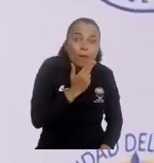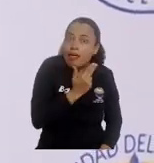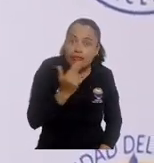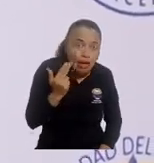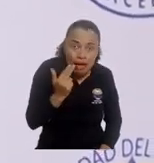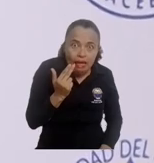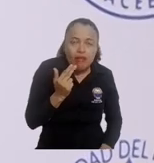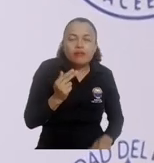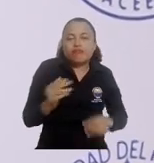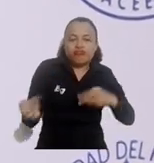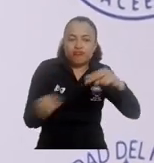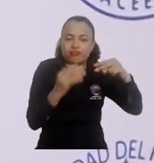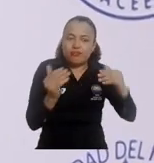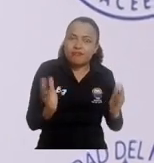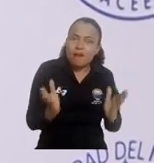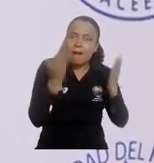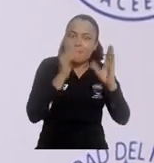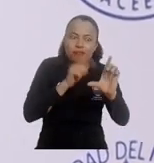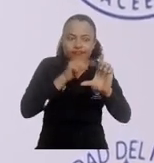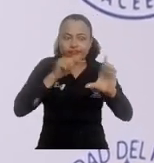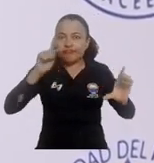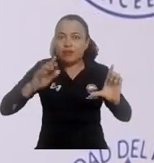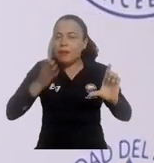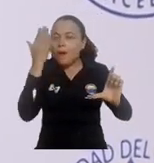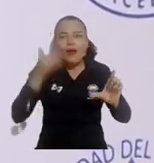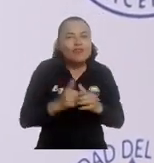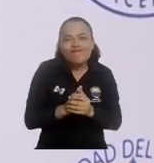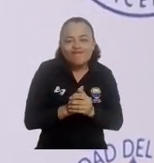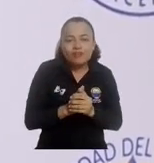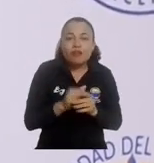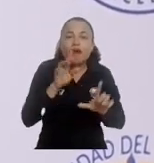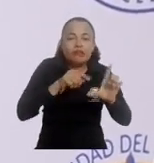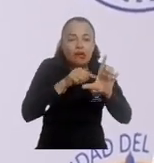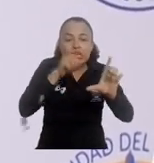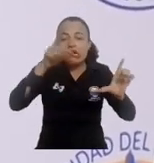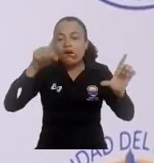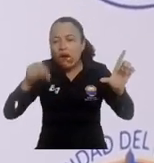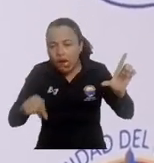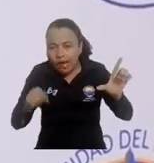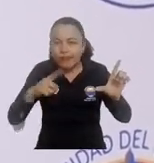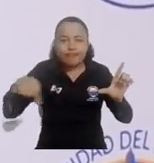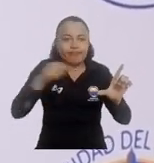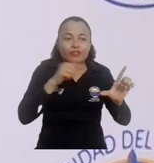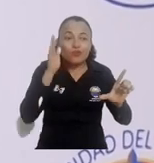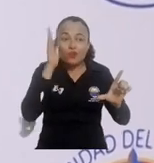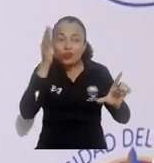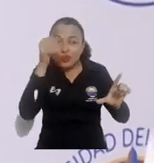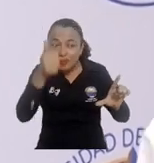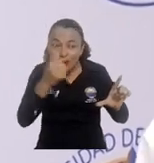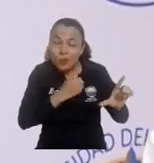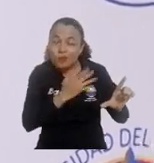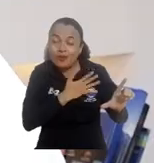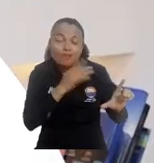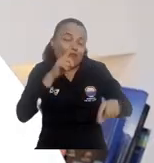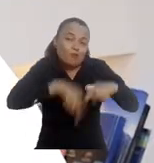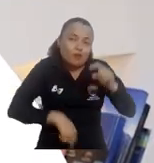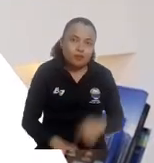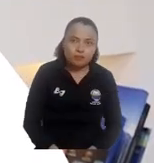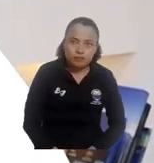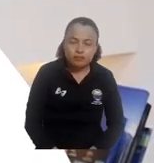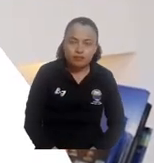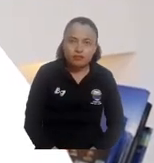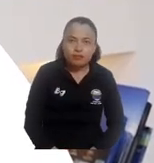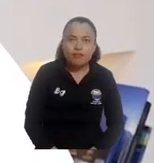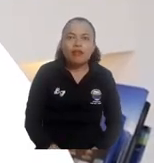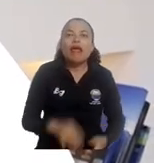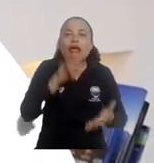mejorar esos indicadores educativos que en muchos sentidos pues condenan a nuestros niños, a nuestros jóvenes, a no tener un futuro de oportunidad. Y que de una u